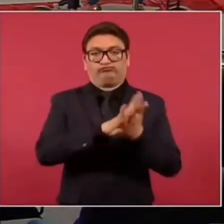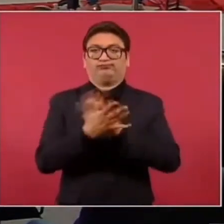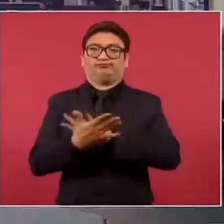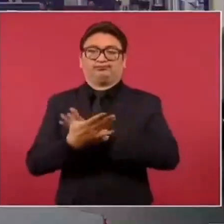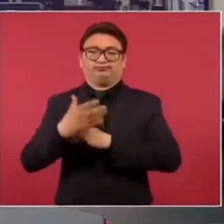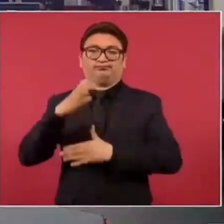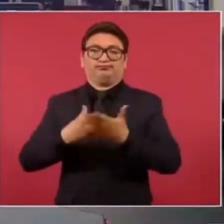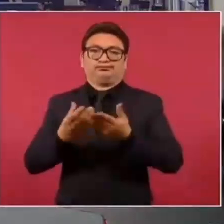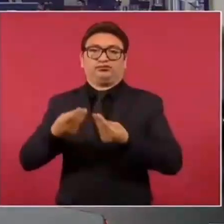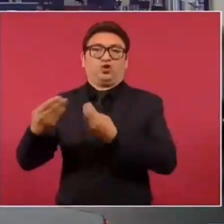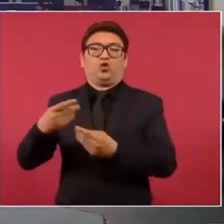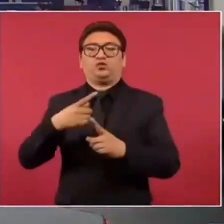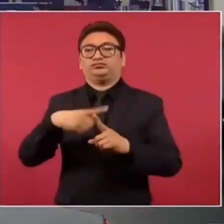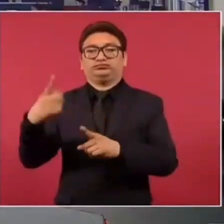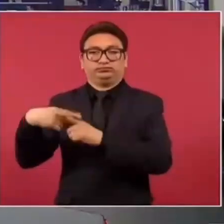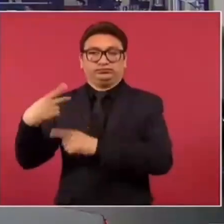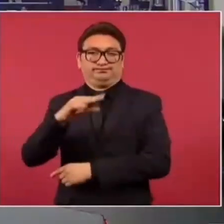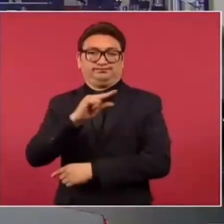Entonces,